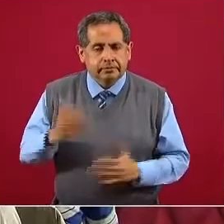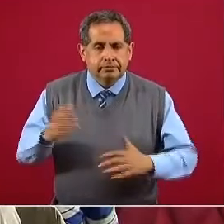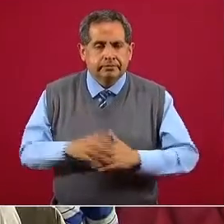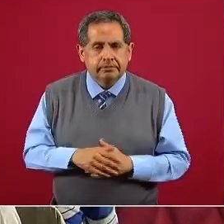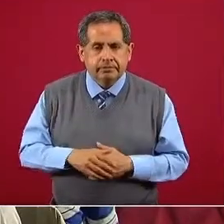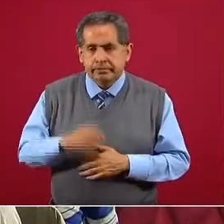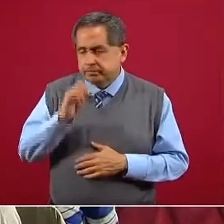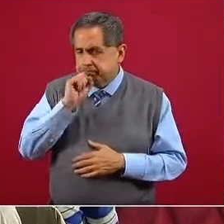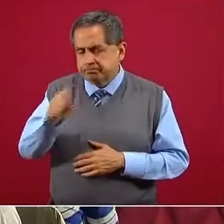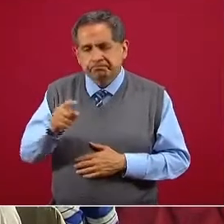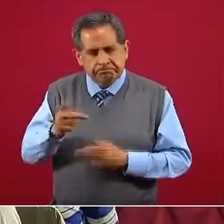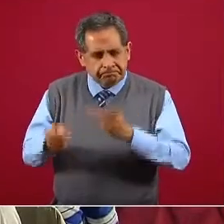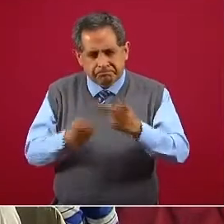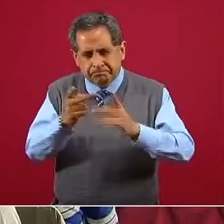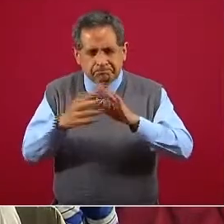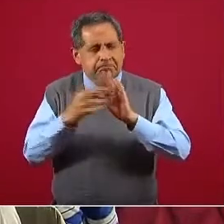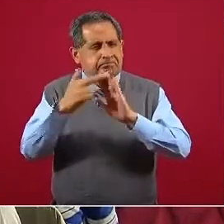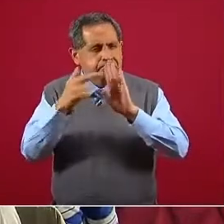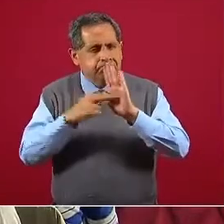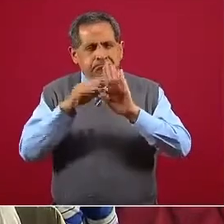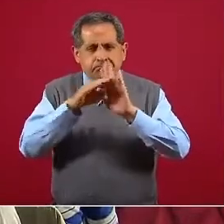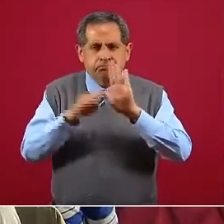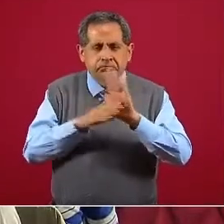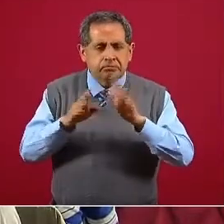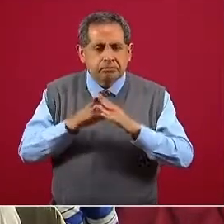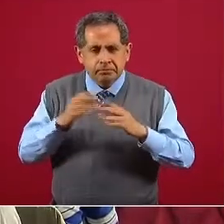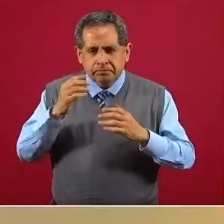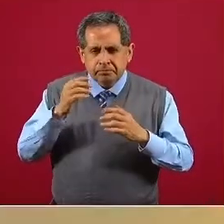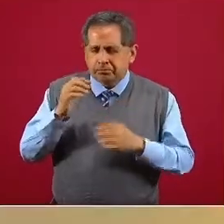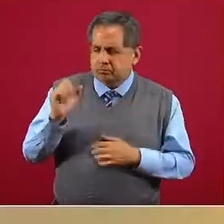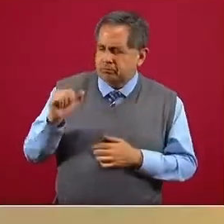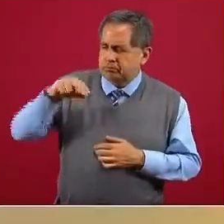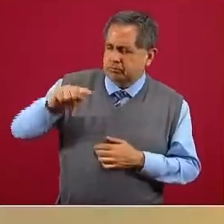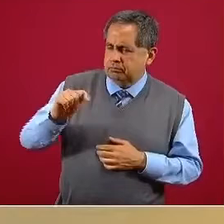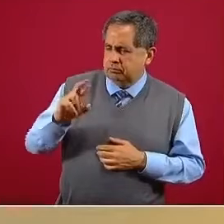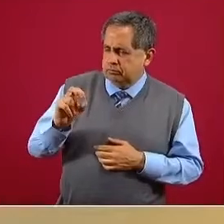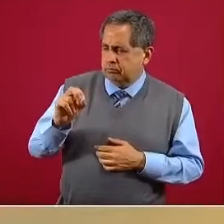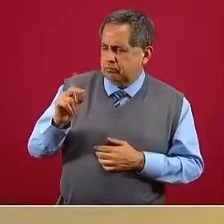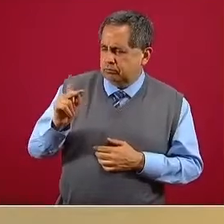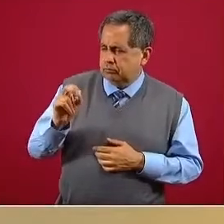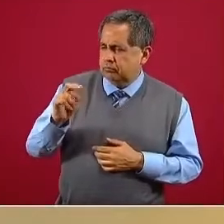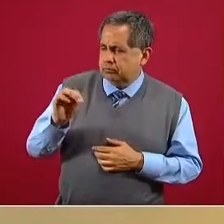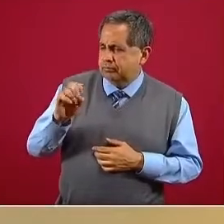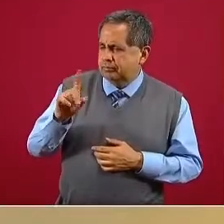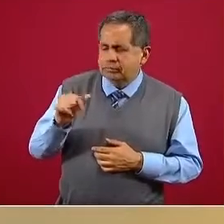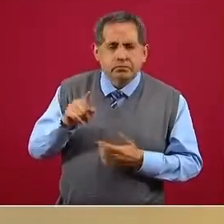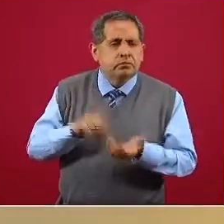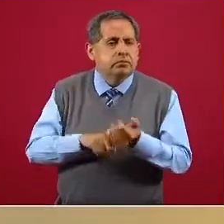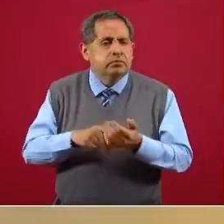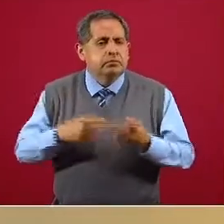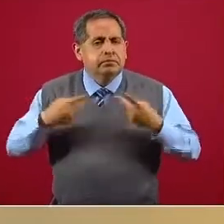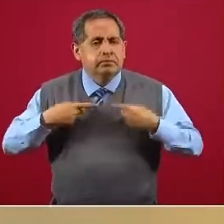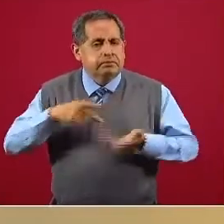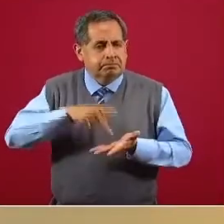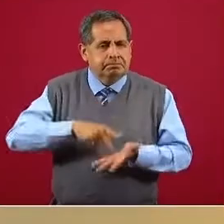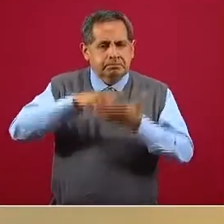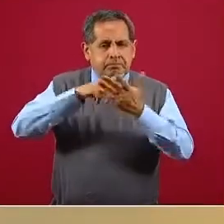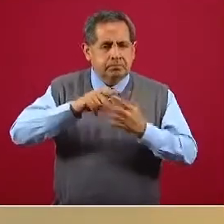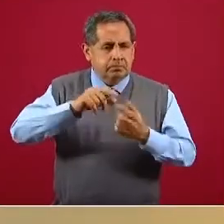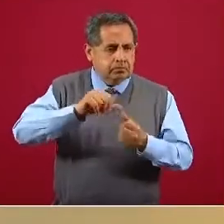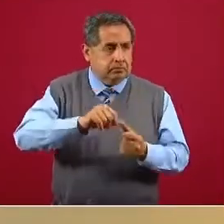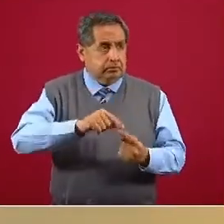Bueno, también realizaremos mediciones antropométricas, que es decir, mediciones de peso y talla, peso